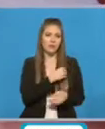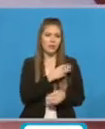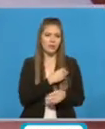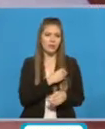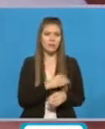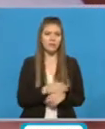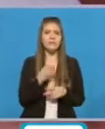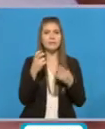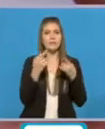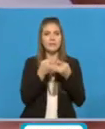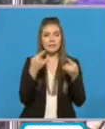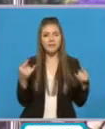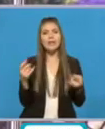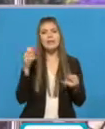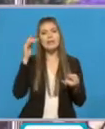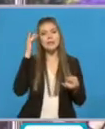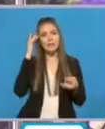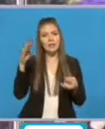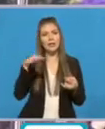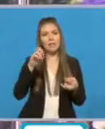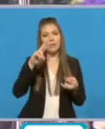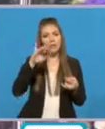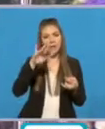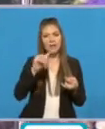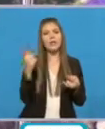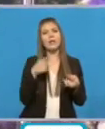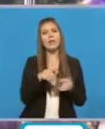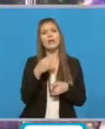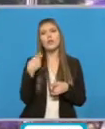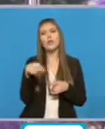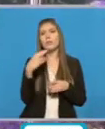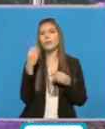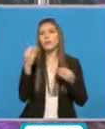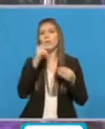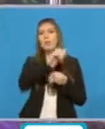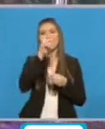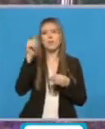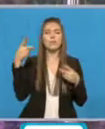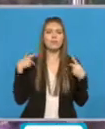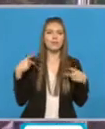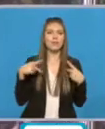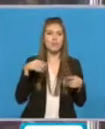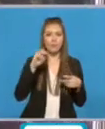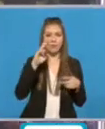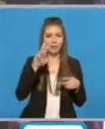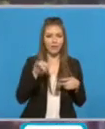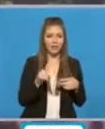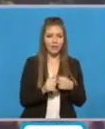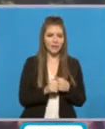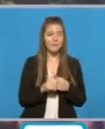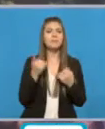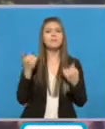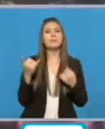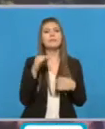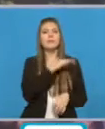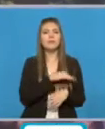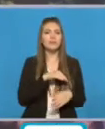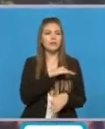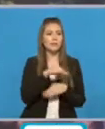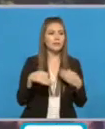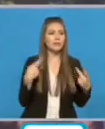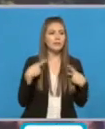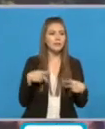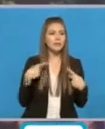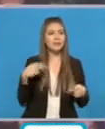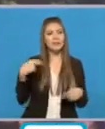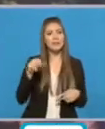es la historia de Santa Mónica, que creo que es un nombre muy común en este país. Sí, bueno, pues felicidades a este 28 a todos que se llaman Agustín. Y a todas. También,